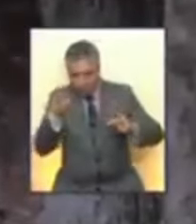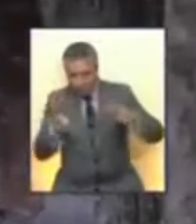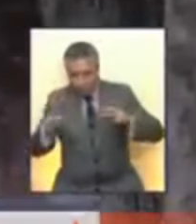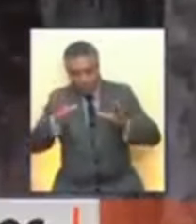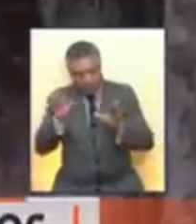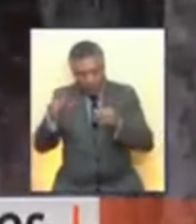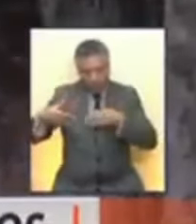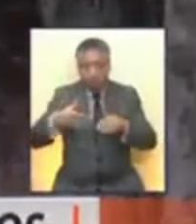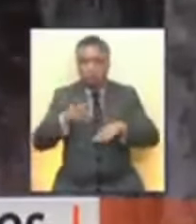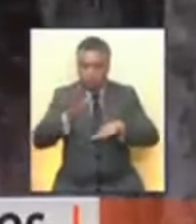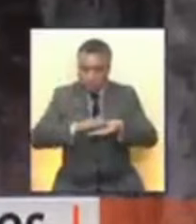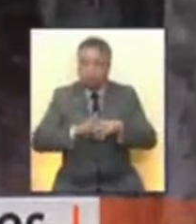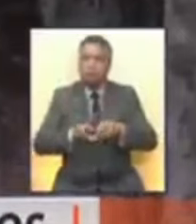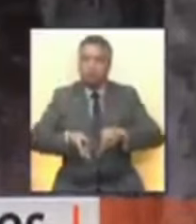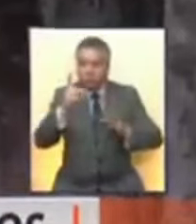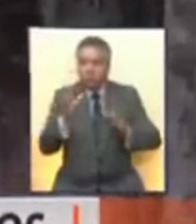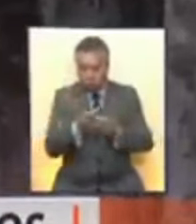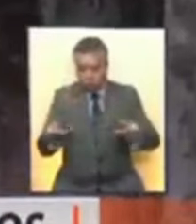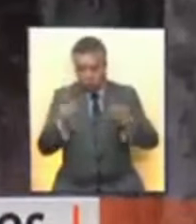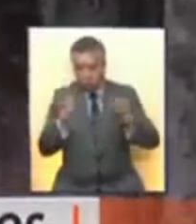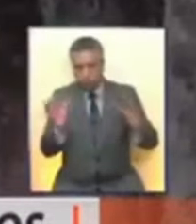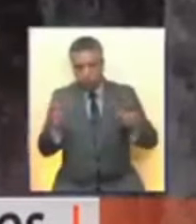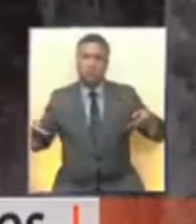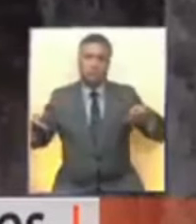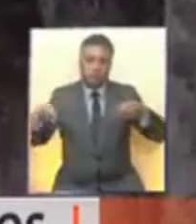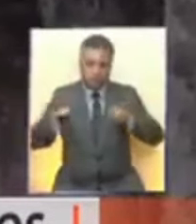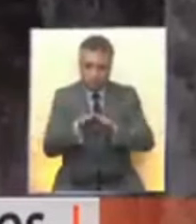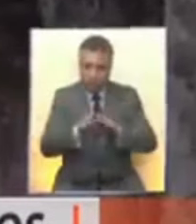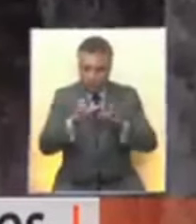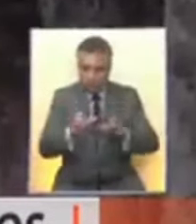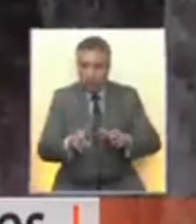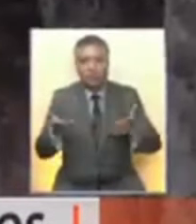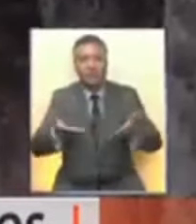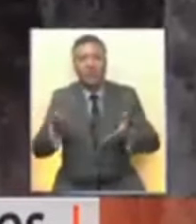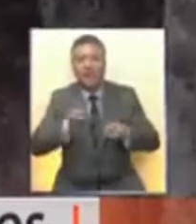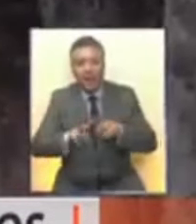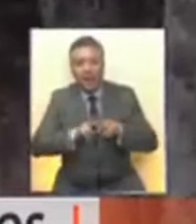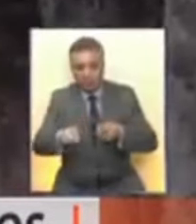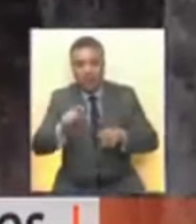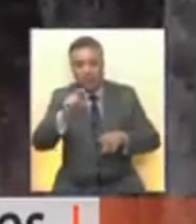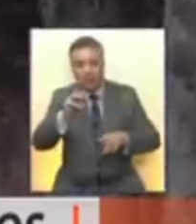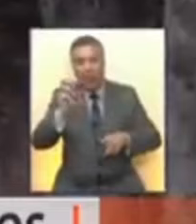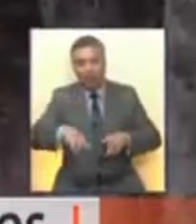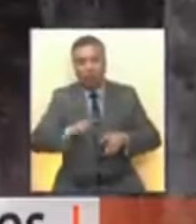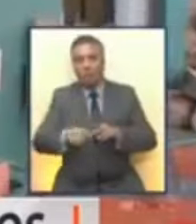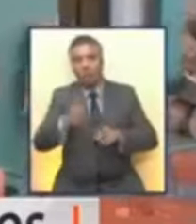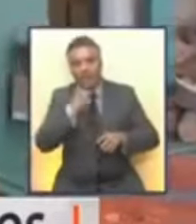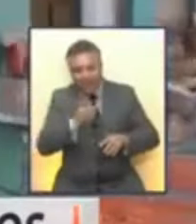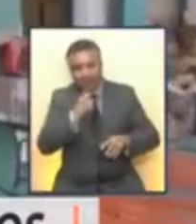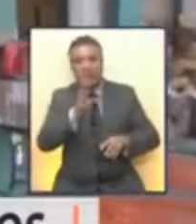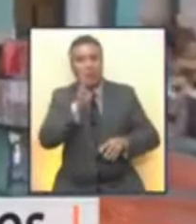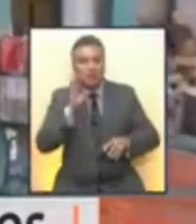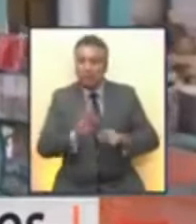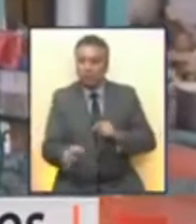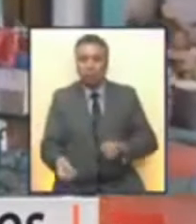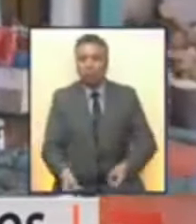pliegues permite en un solo movimiento su cierre y lo que hace es encender el carbón de forma fácil, limpia. Aquí vamos a